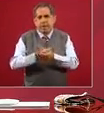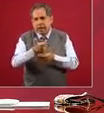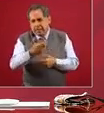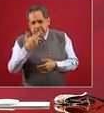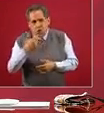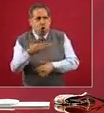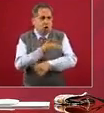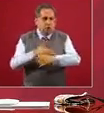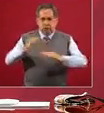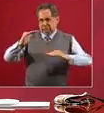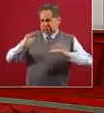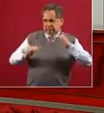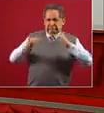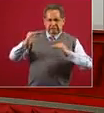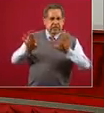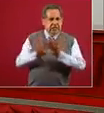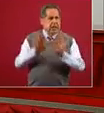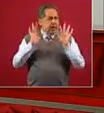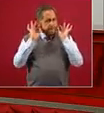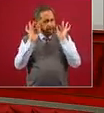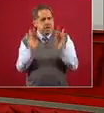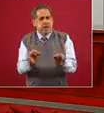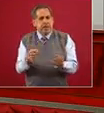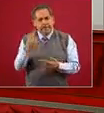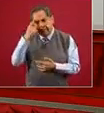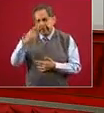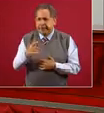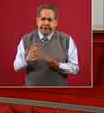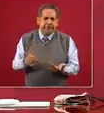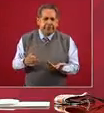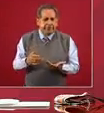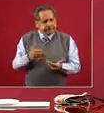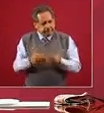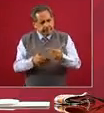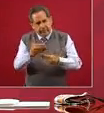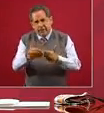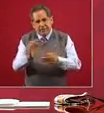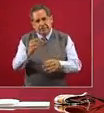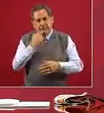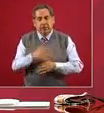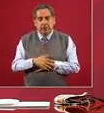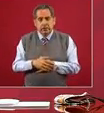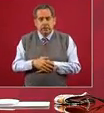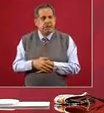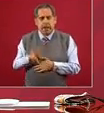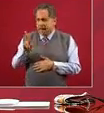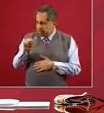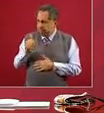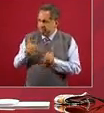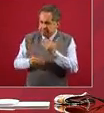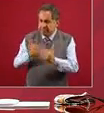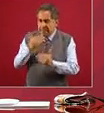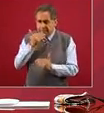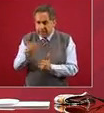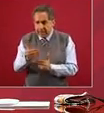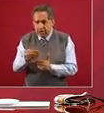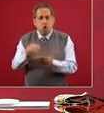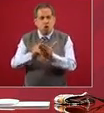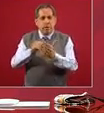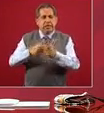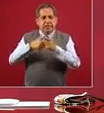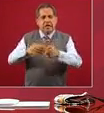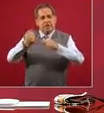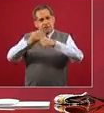y tener equilibrios que nos vayan permitiendo avanzar. Entonces, vamos bien, seguiremos